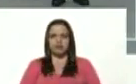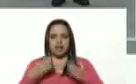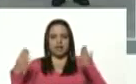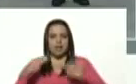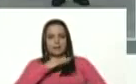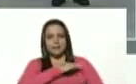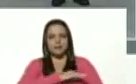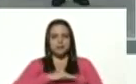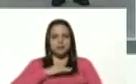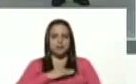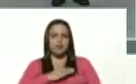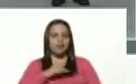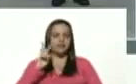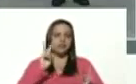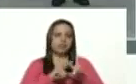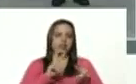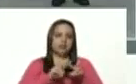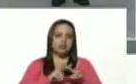Vivienda Venezuela, y veo un bote de agua.